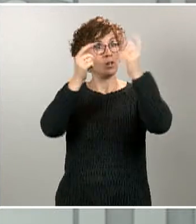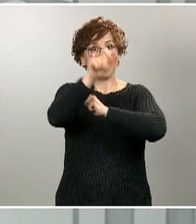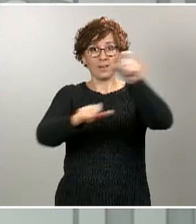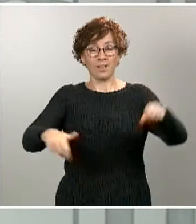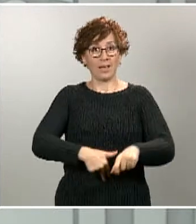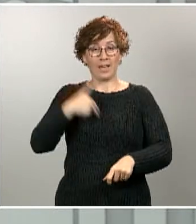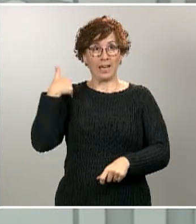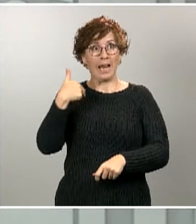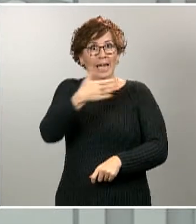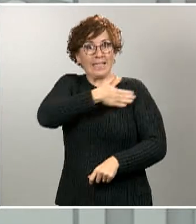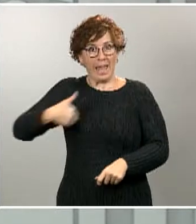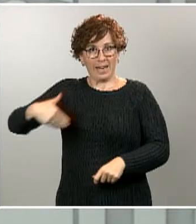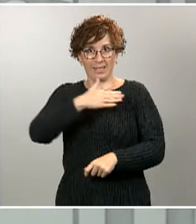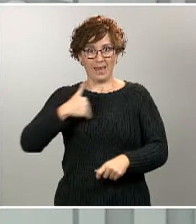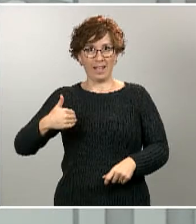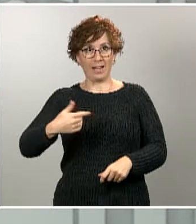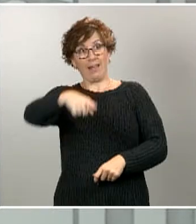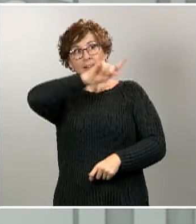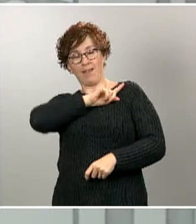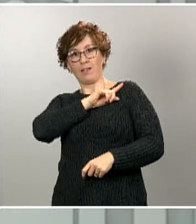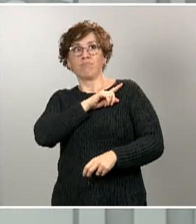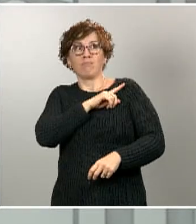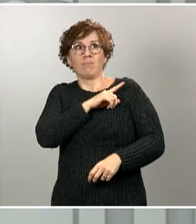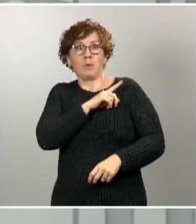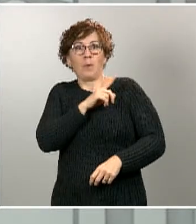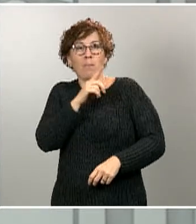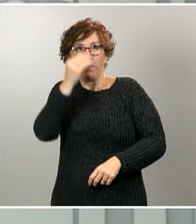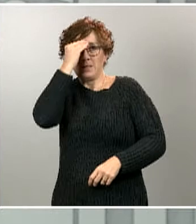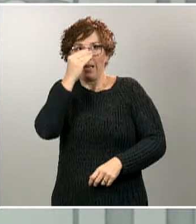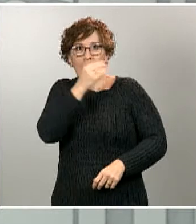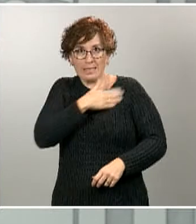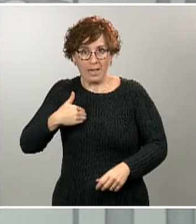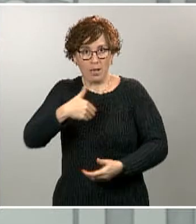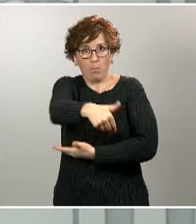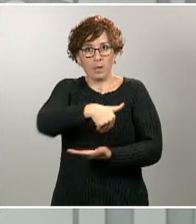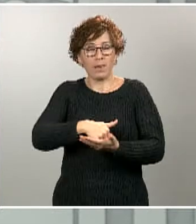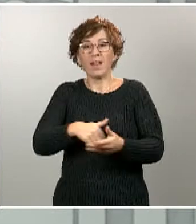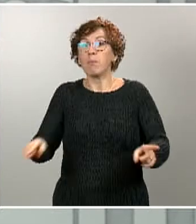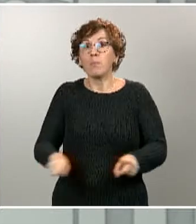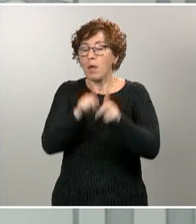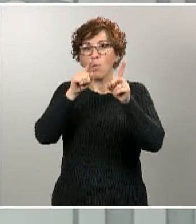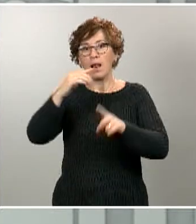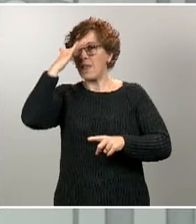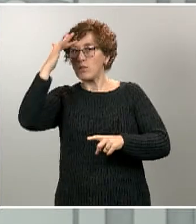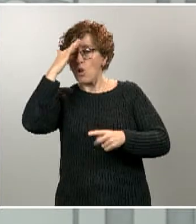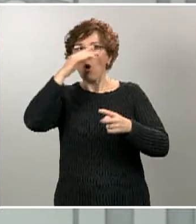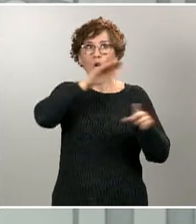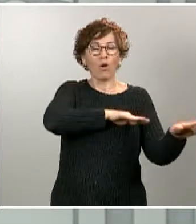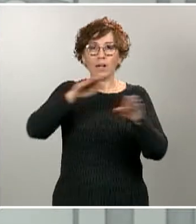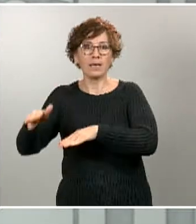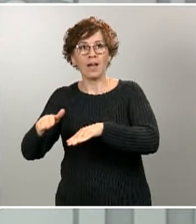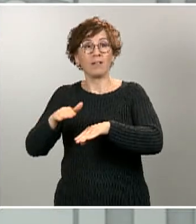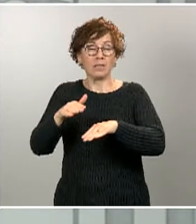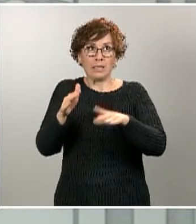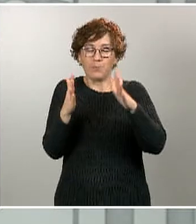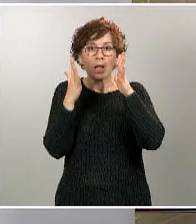momento haya preferencias por los ciudadanos en relación con una ideología u otra, parece obligado que después de lo que le ocurre